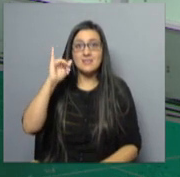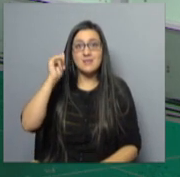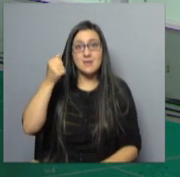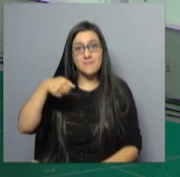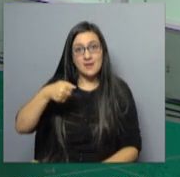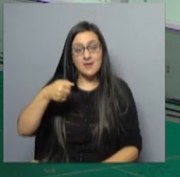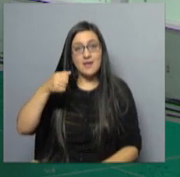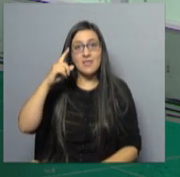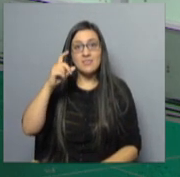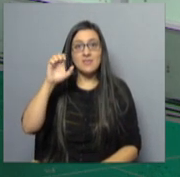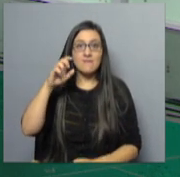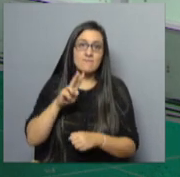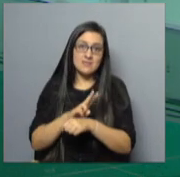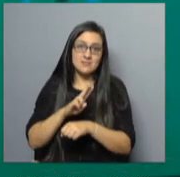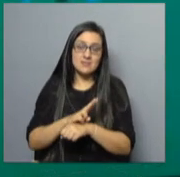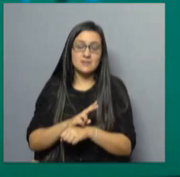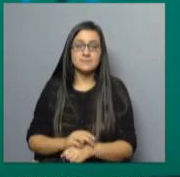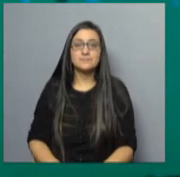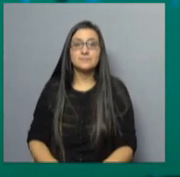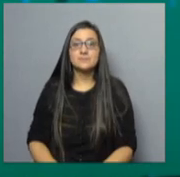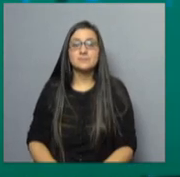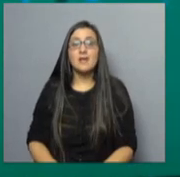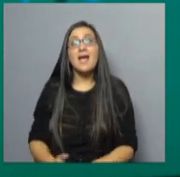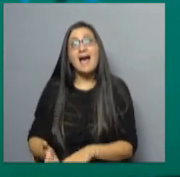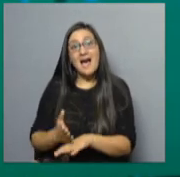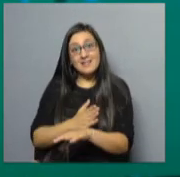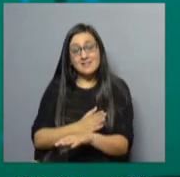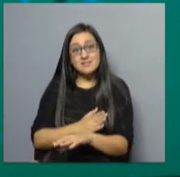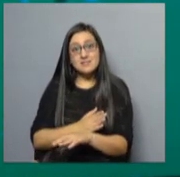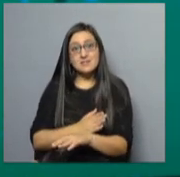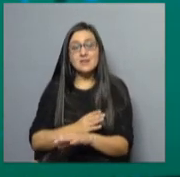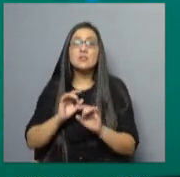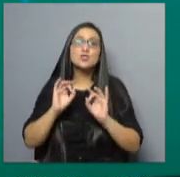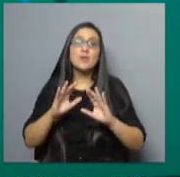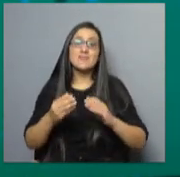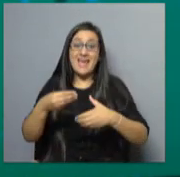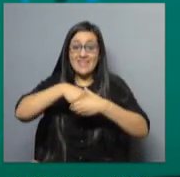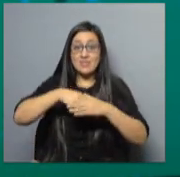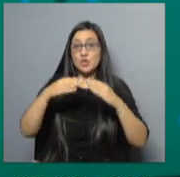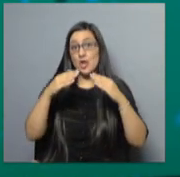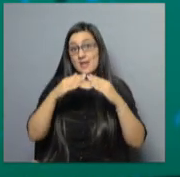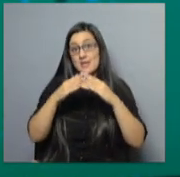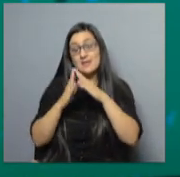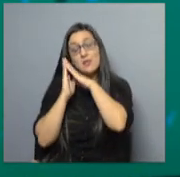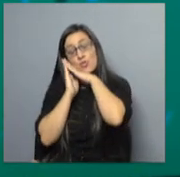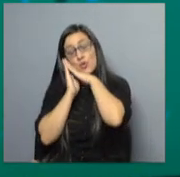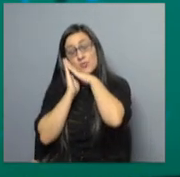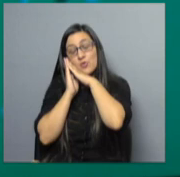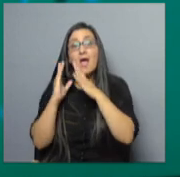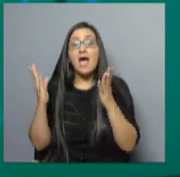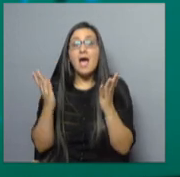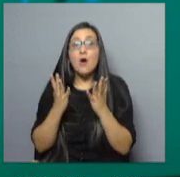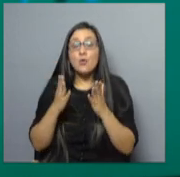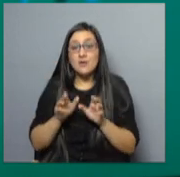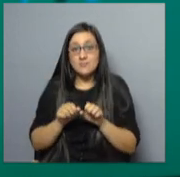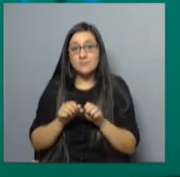la legítima defensa de poner por encima la que antes era como el dormitorio ahora encima de la